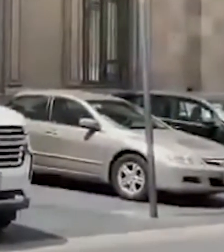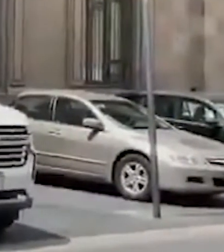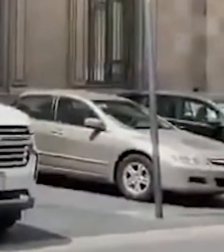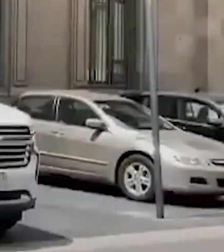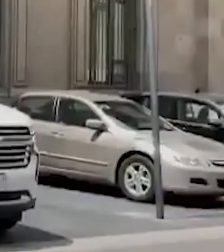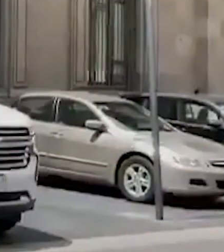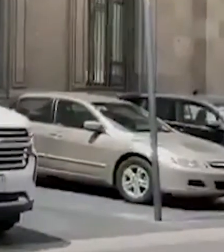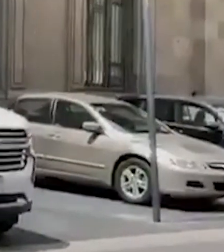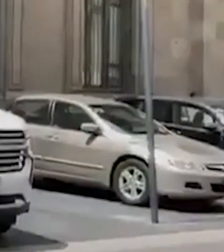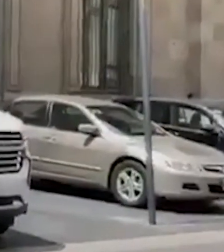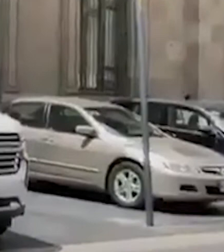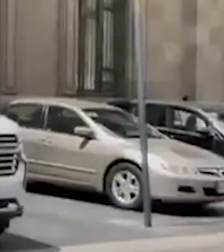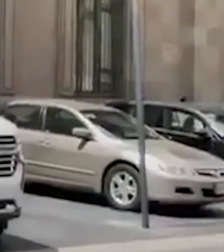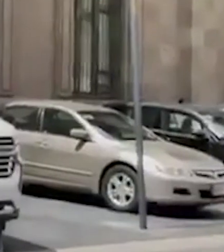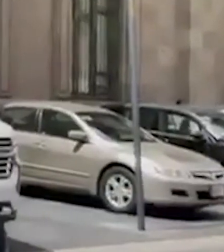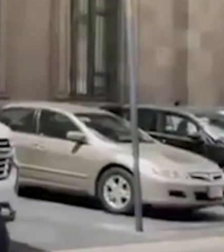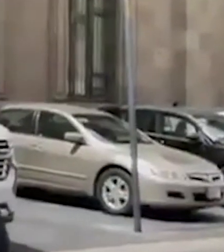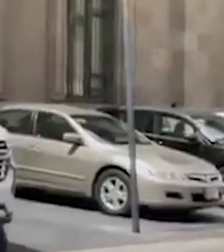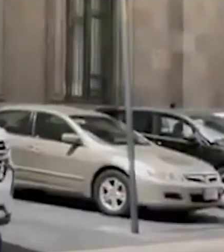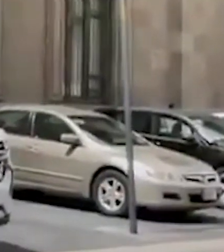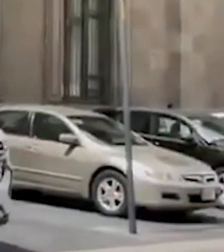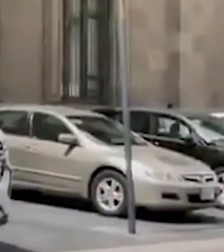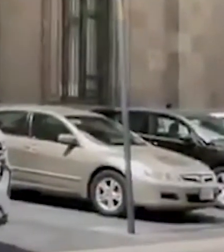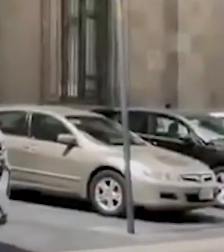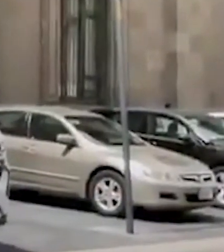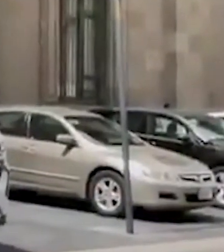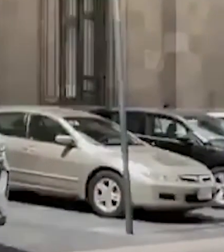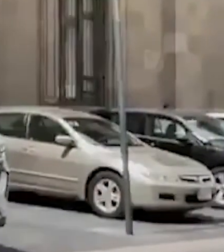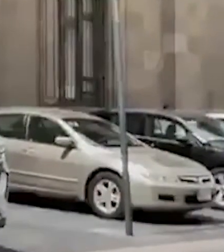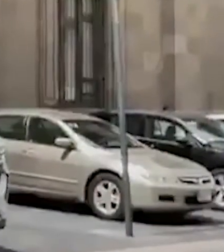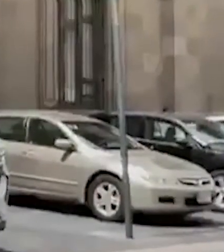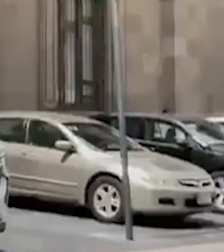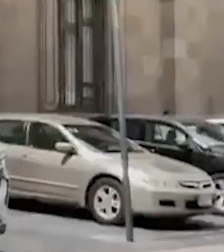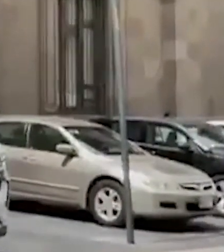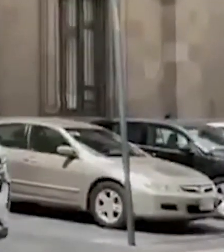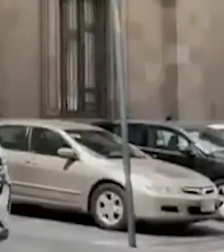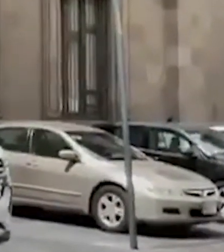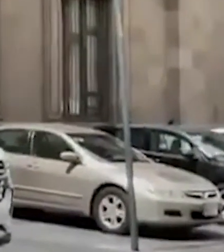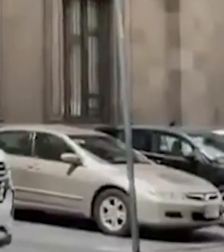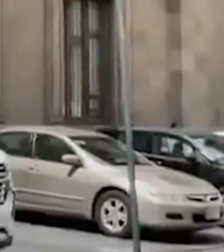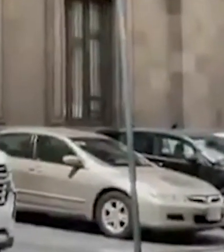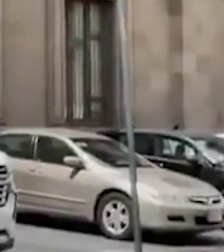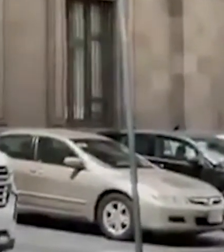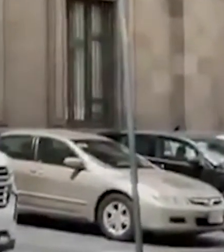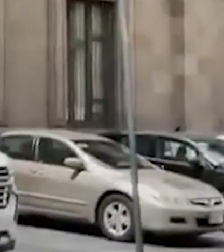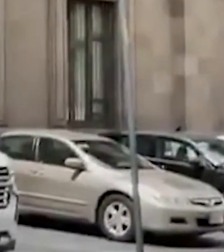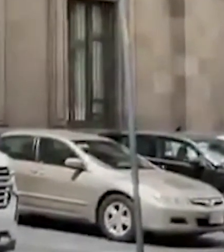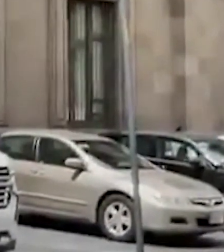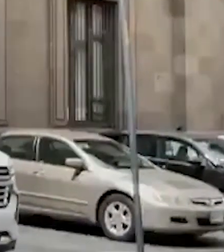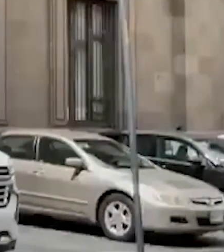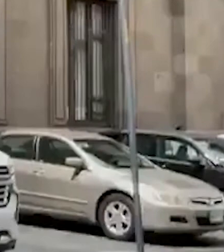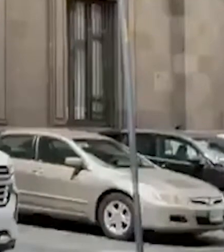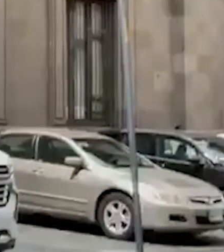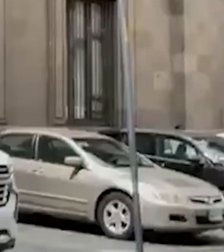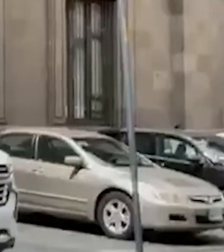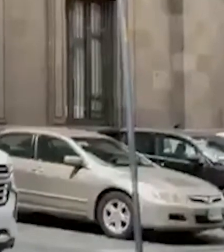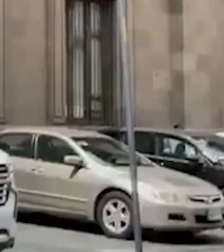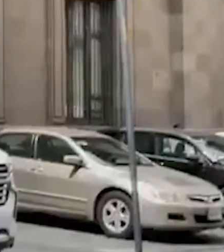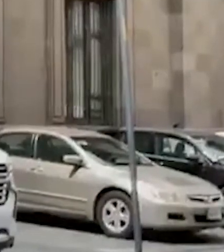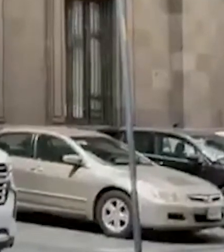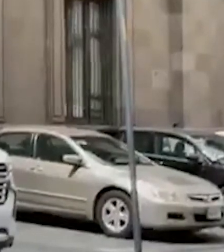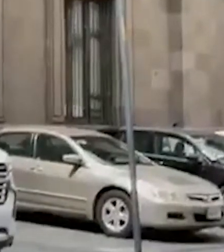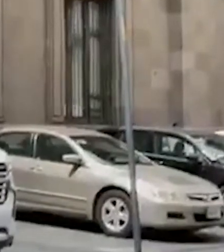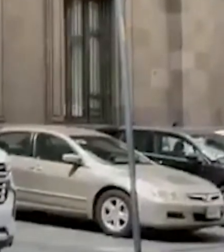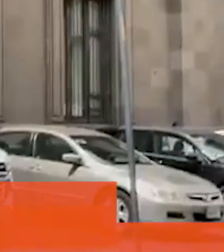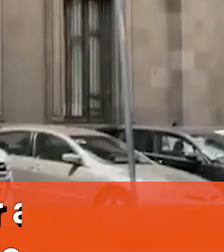Sobre esta propuesta de Ricardo Monreal, que señalaba que pues iba a investigar el proceder de las autoridades de Veracruz, ¿cuál sería su posicionamiento? No tengo mayor